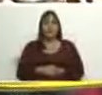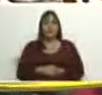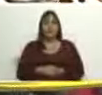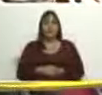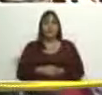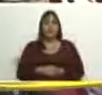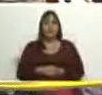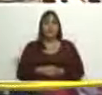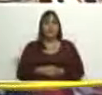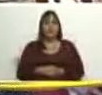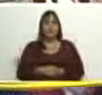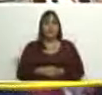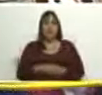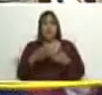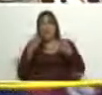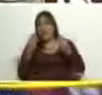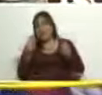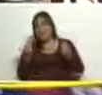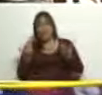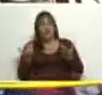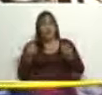Tengo bastante material,